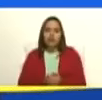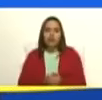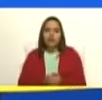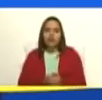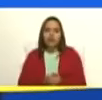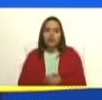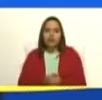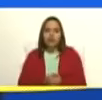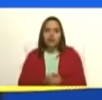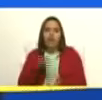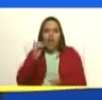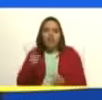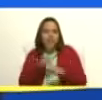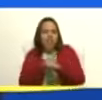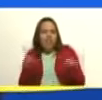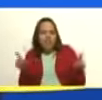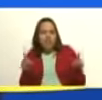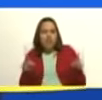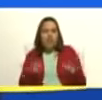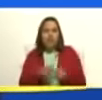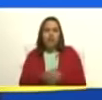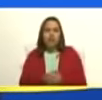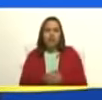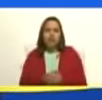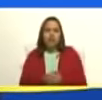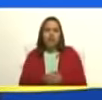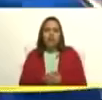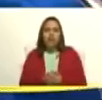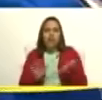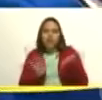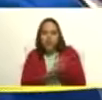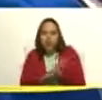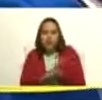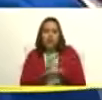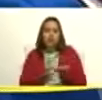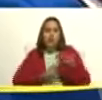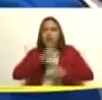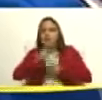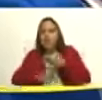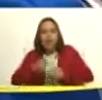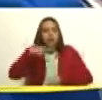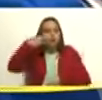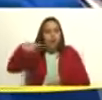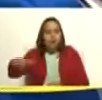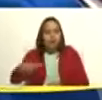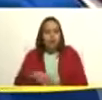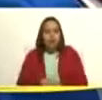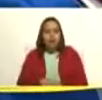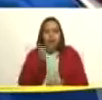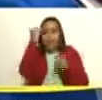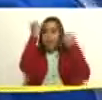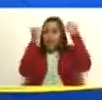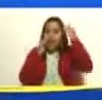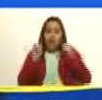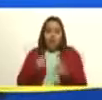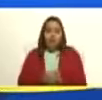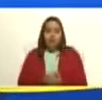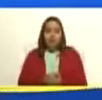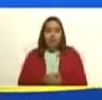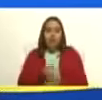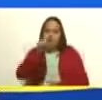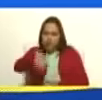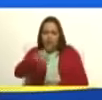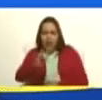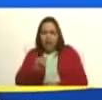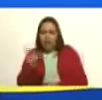¿Tenemos diferencias en lo programático, en lo político, en lo ideológico? Bienvenidas